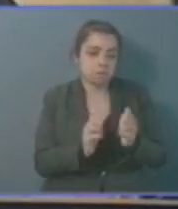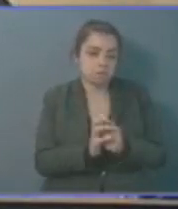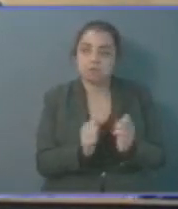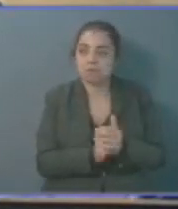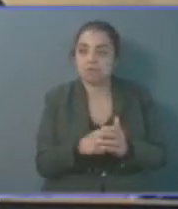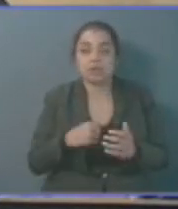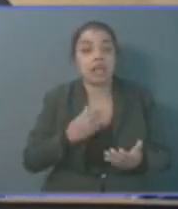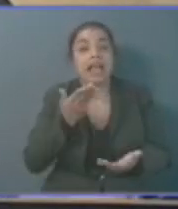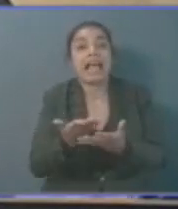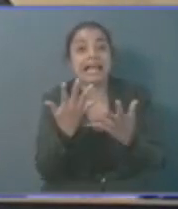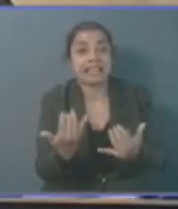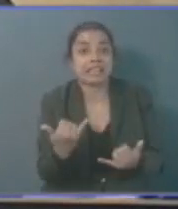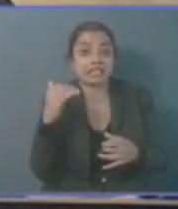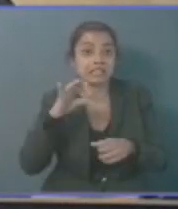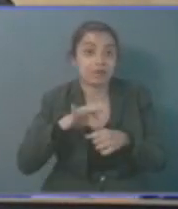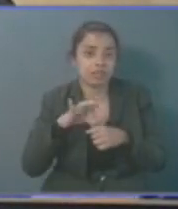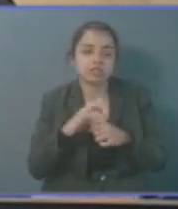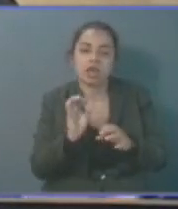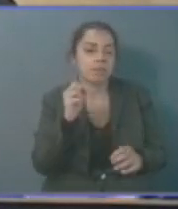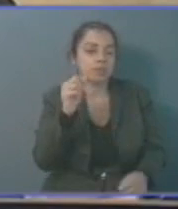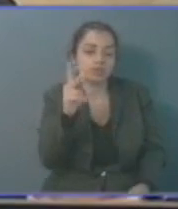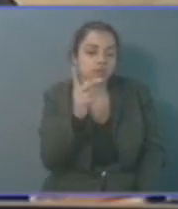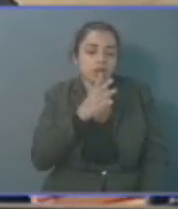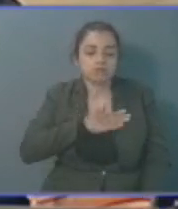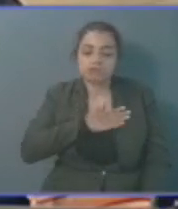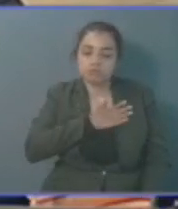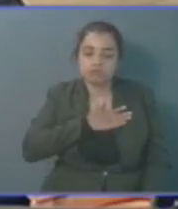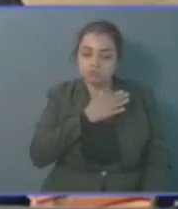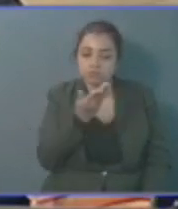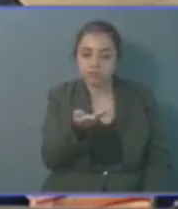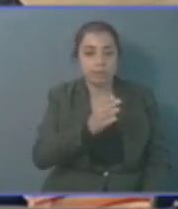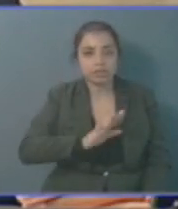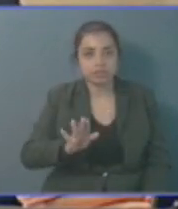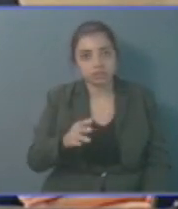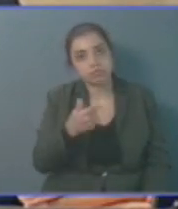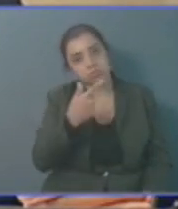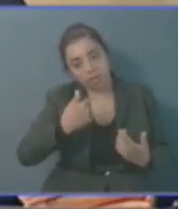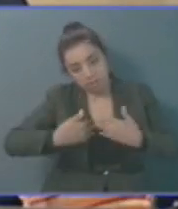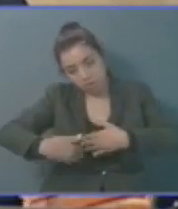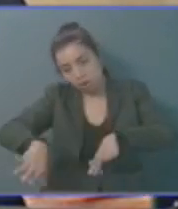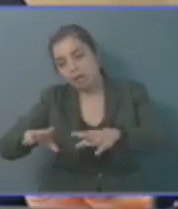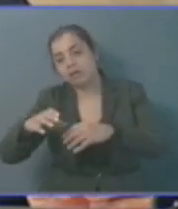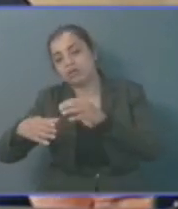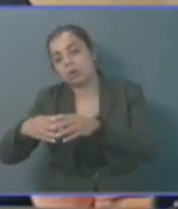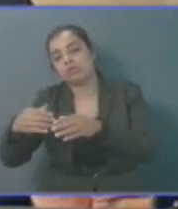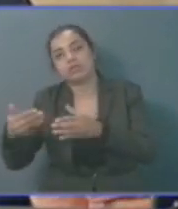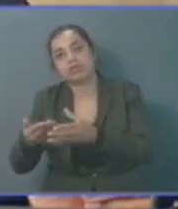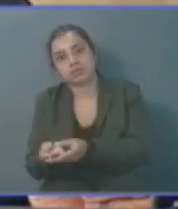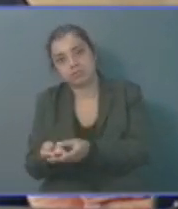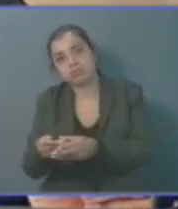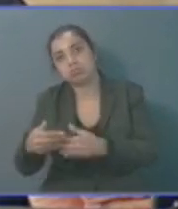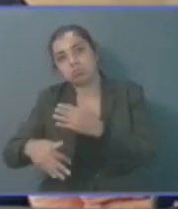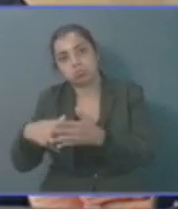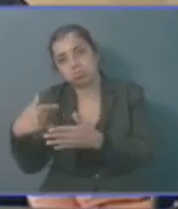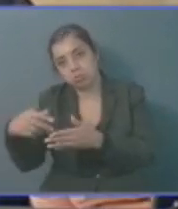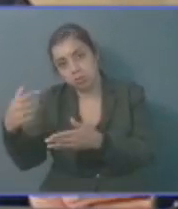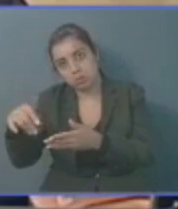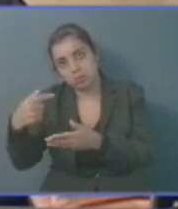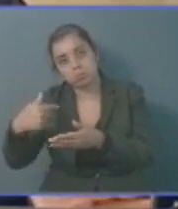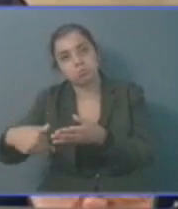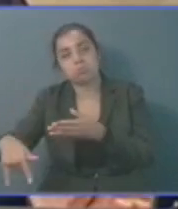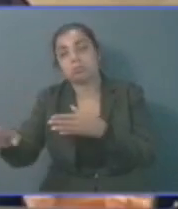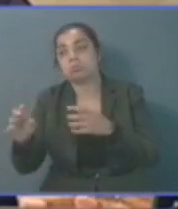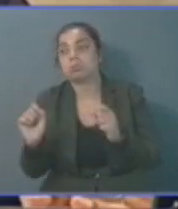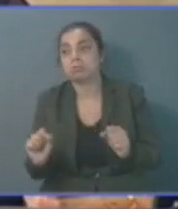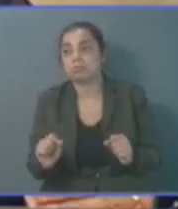puedo retirar la petición de dispensa de trámite para que le den el curso lo más rápido que pueda hacer,